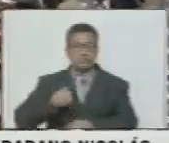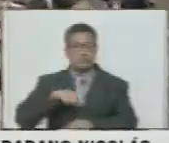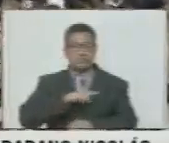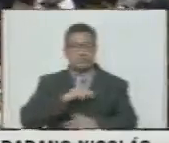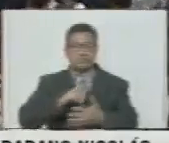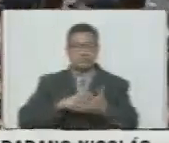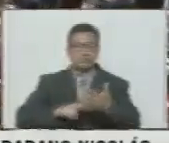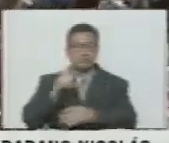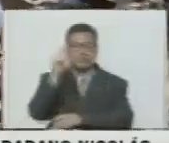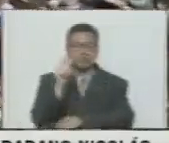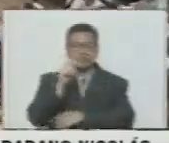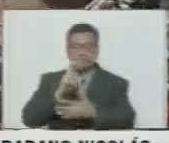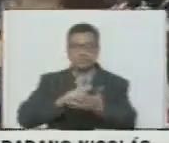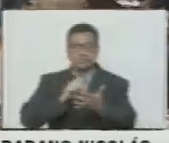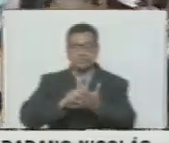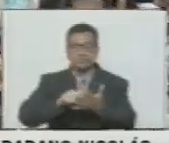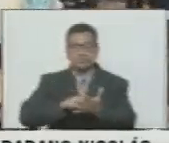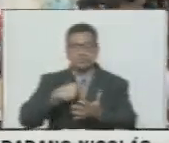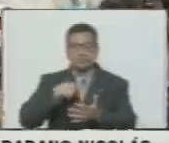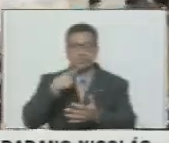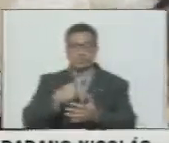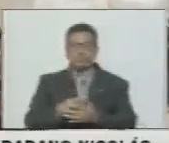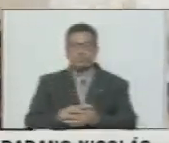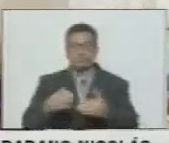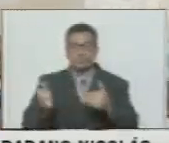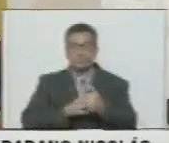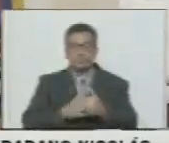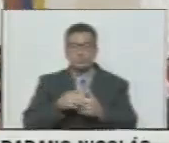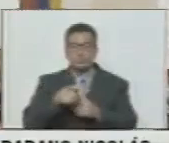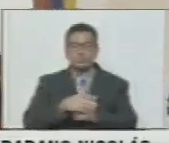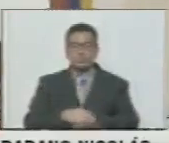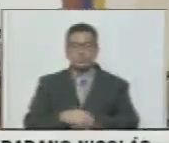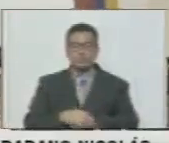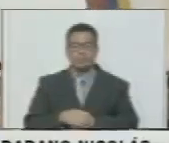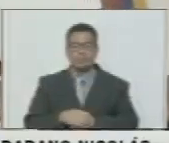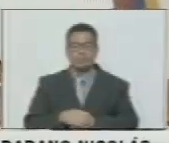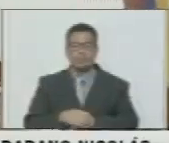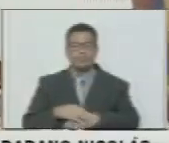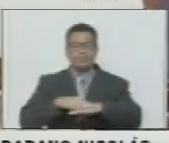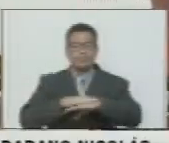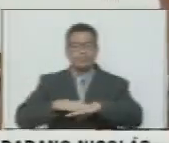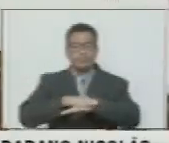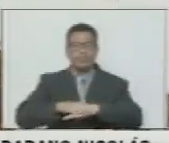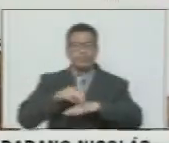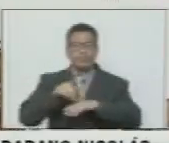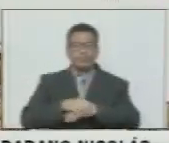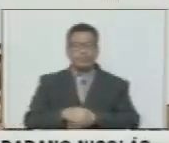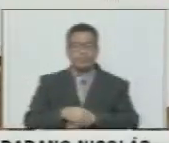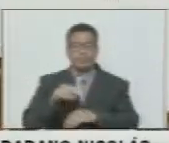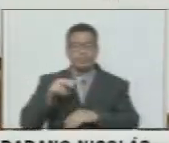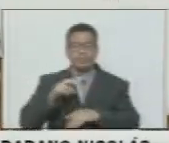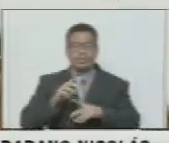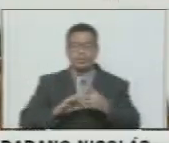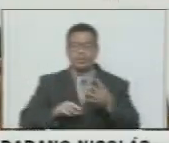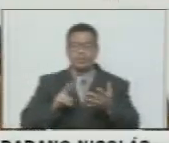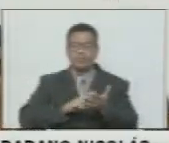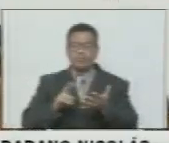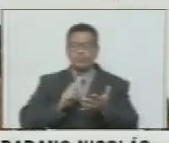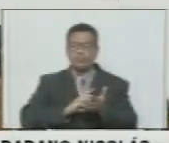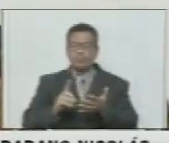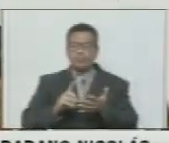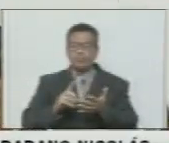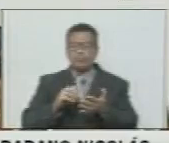No tenemos nadie más anotado en el derecho a palabra. ¿Se va a cerrar? Ah, perdón. No tenemos